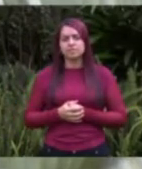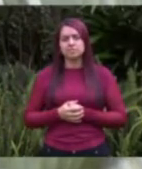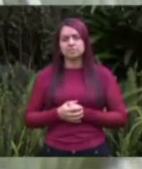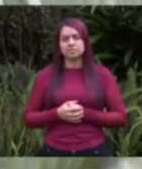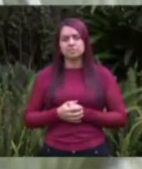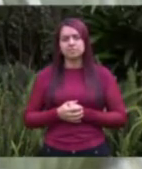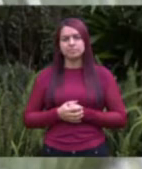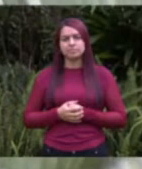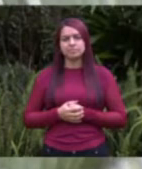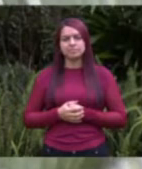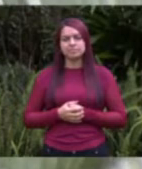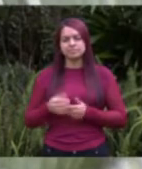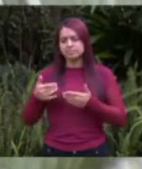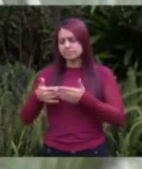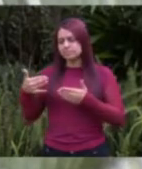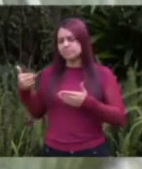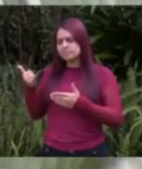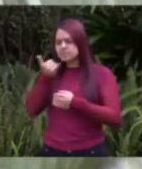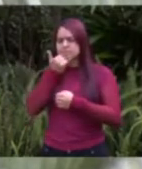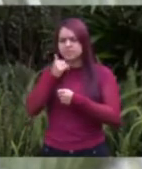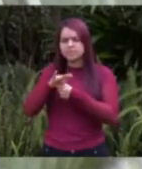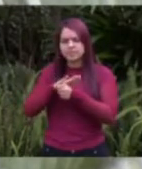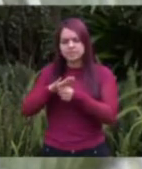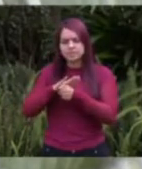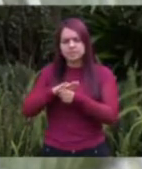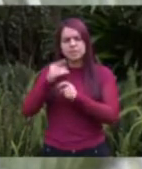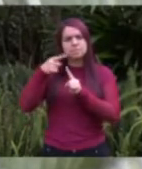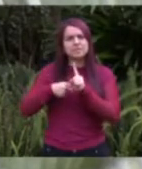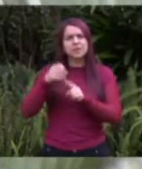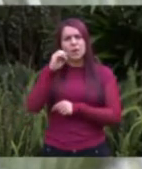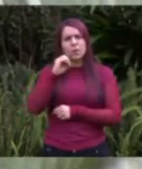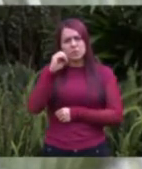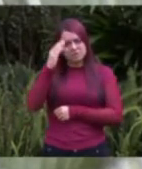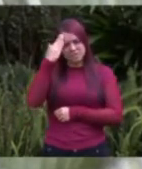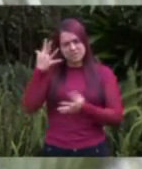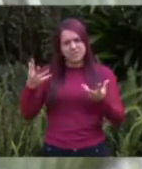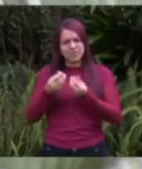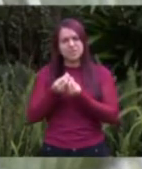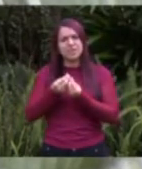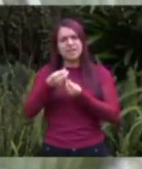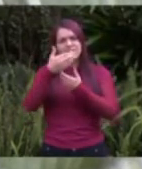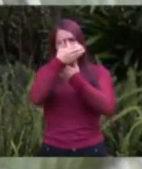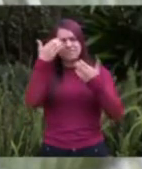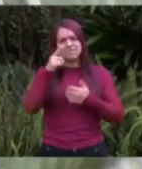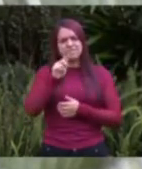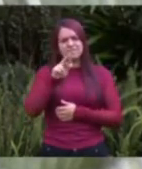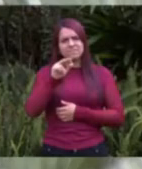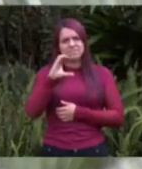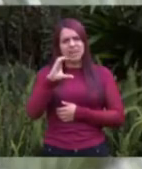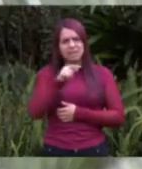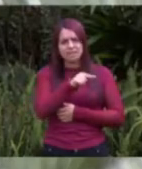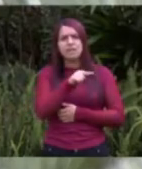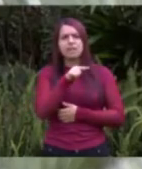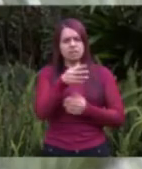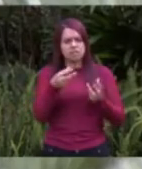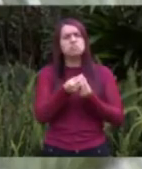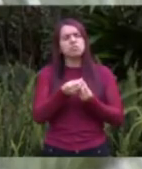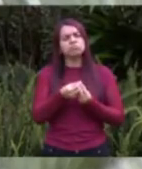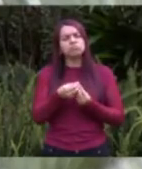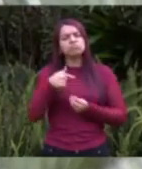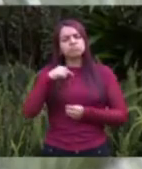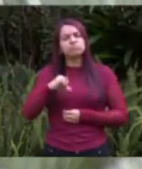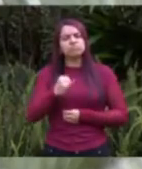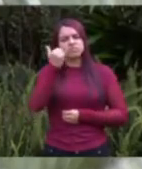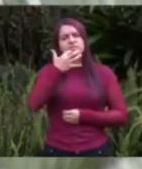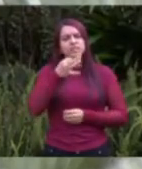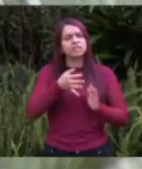recientes, cuando en el mes de octubre representantes de la antigua FARC-EP reconocen su responsabilidad en los magnicidios de Álvaro Gómez Hurtado,